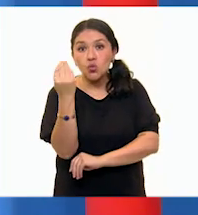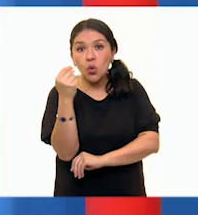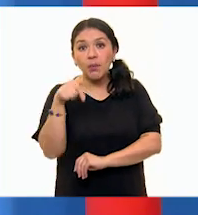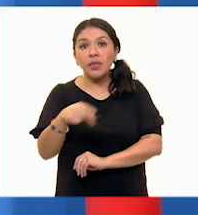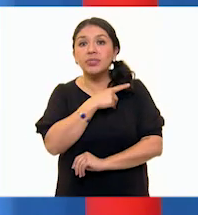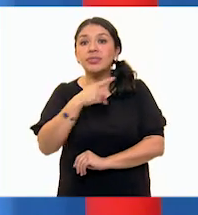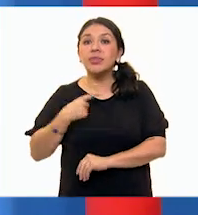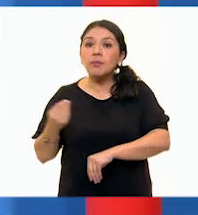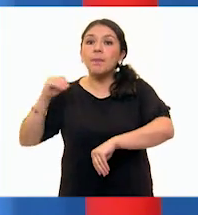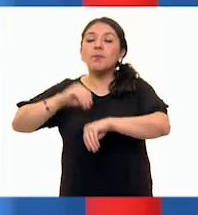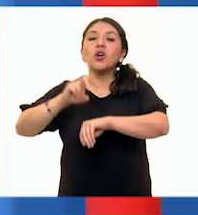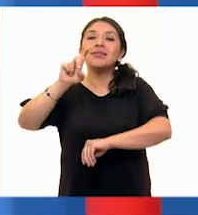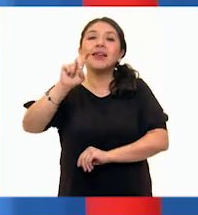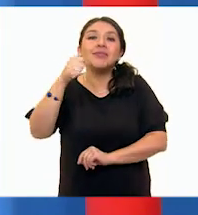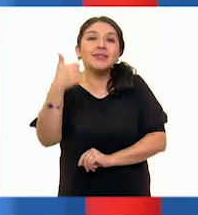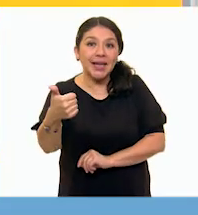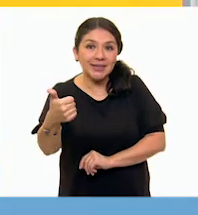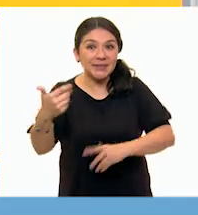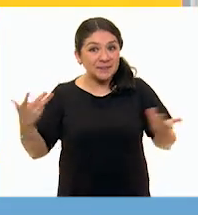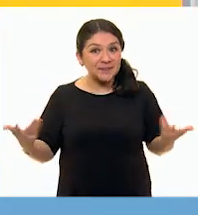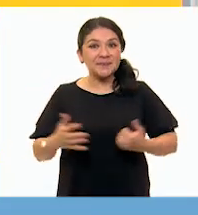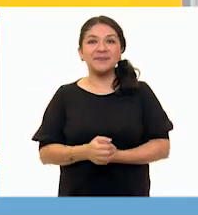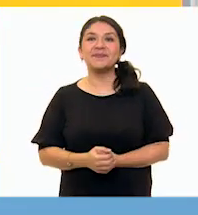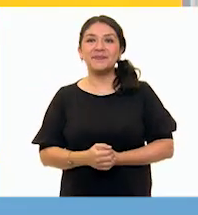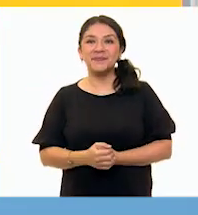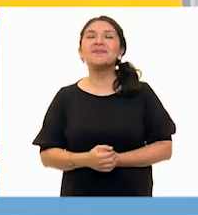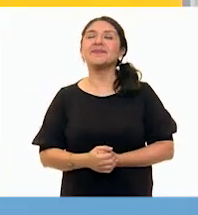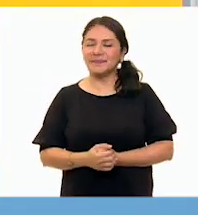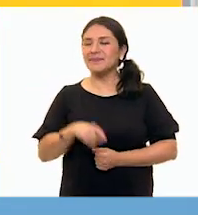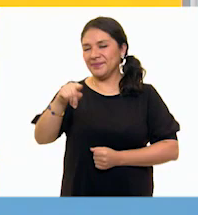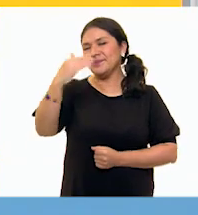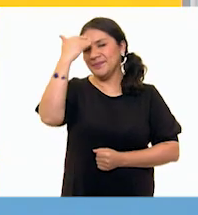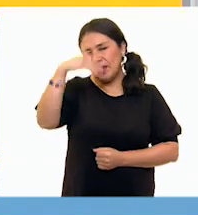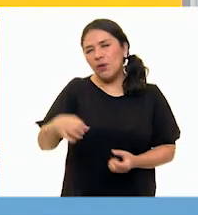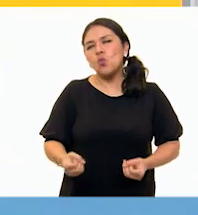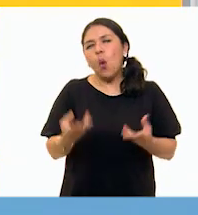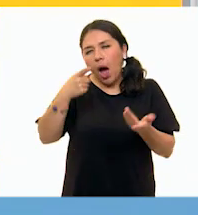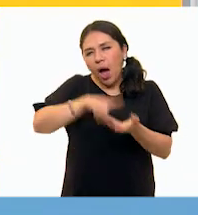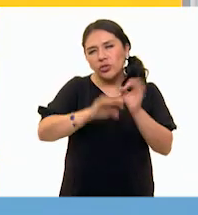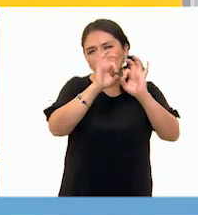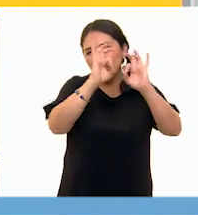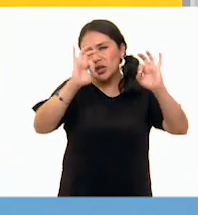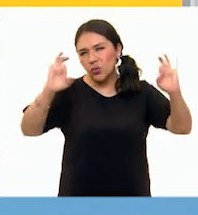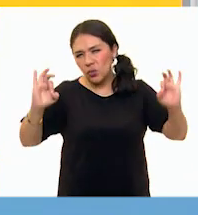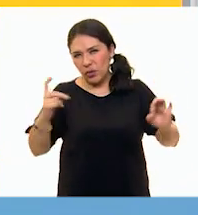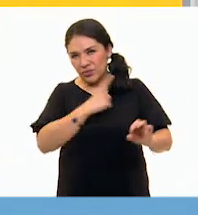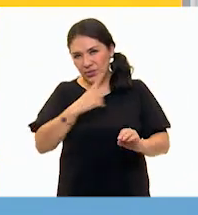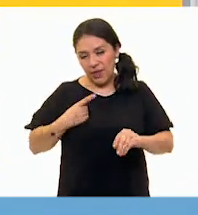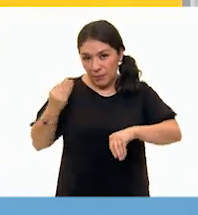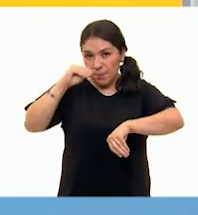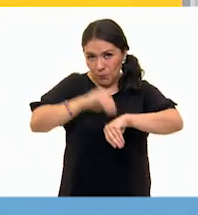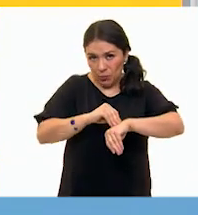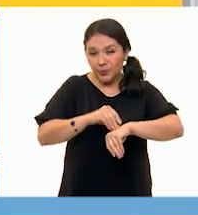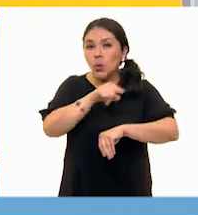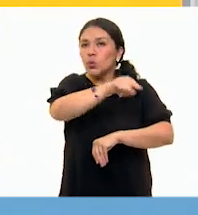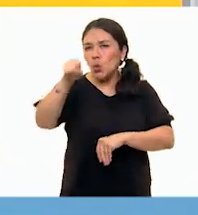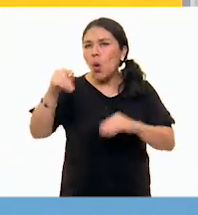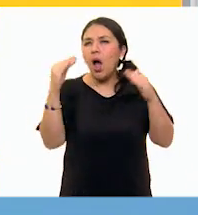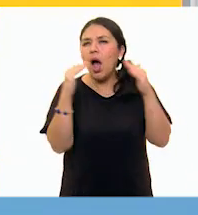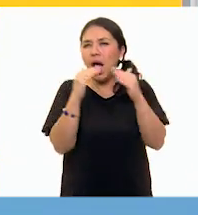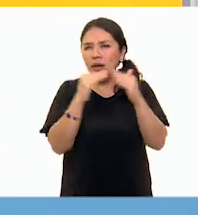tener 36 círculos. Bueno, ya saben cuántos círculos llevará la figura 9. Ustedes que están en